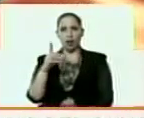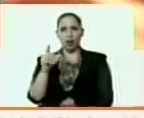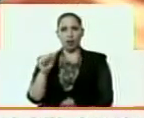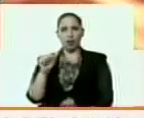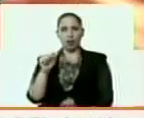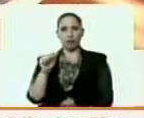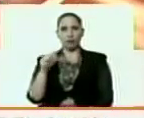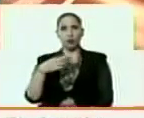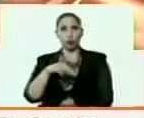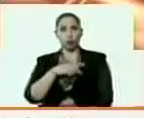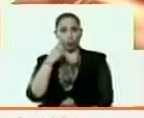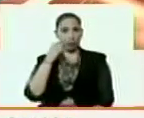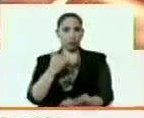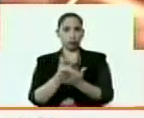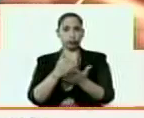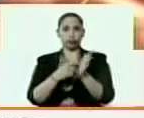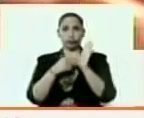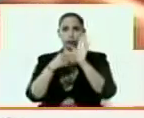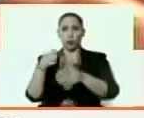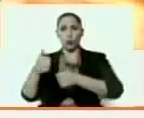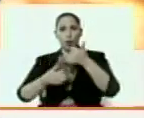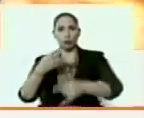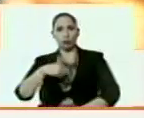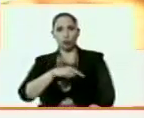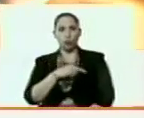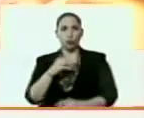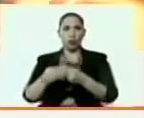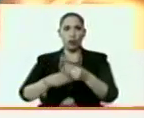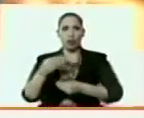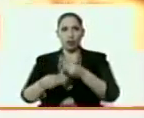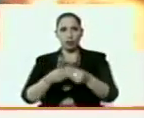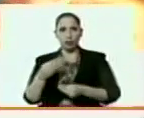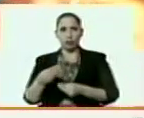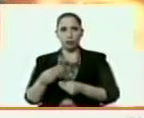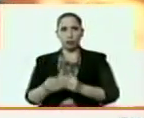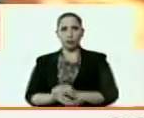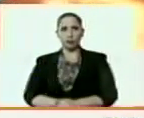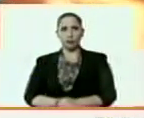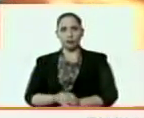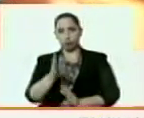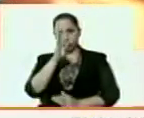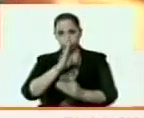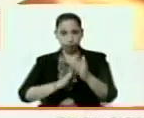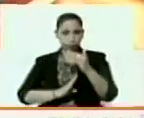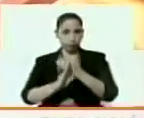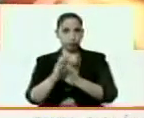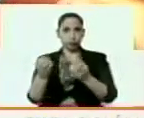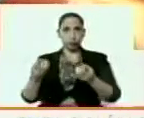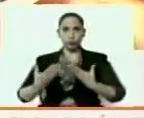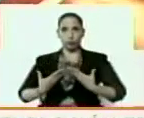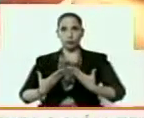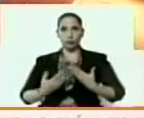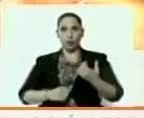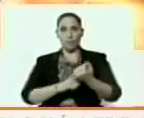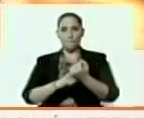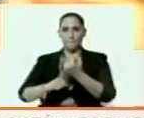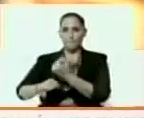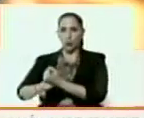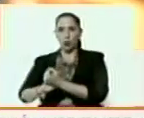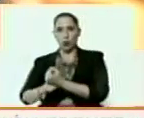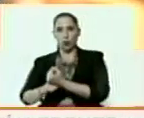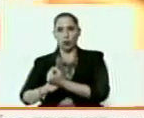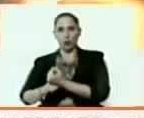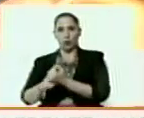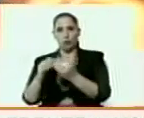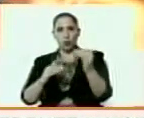cual estamos hechos. Realmente es una cosa que ennoblece, pero que también nos da soporte moral para enfrentar